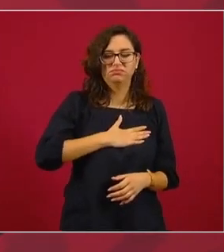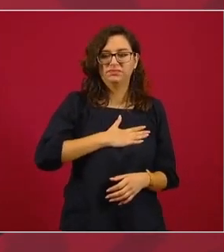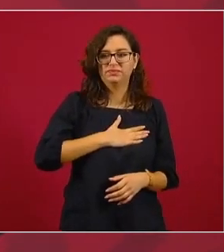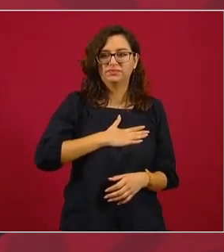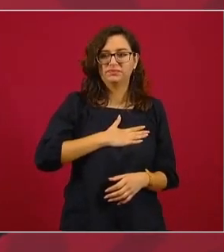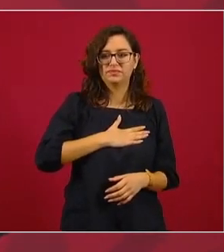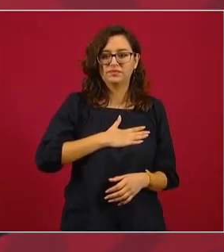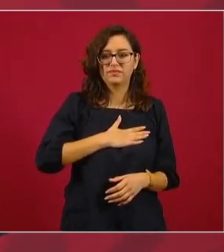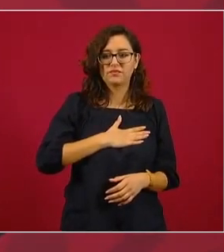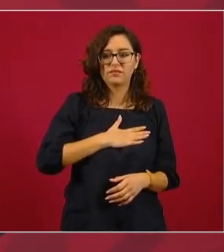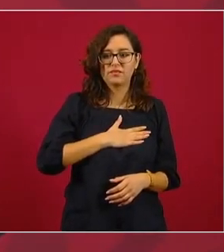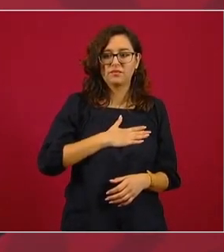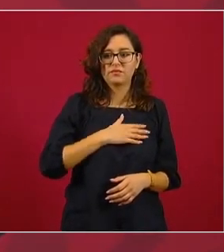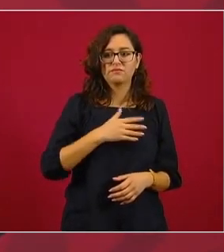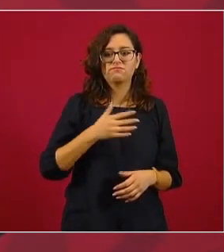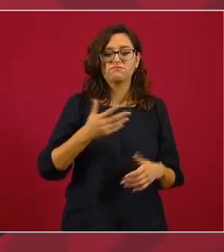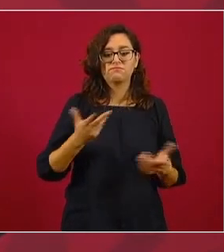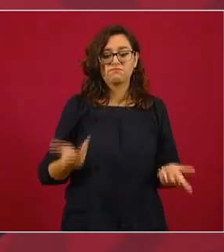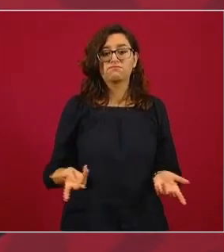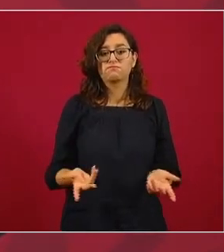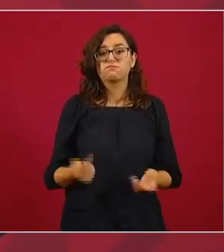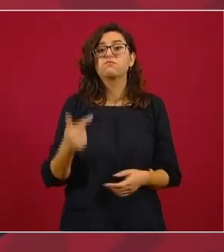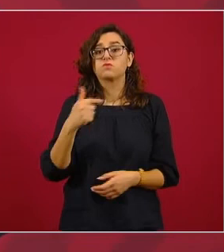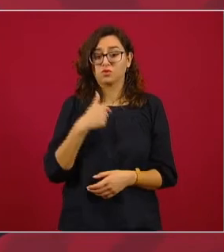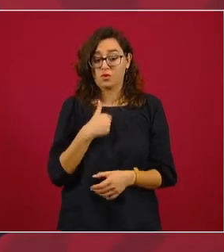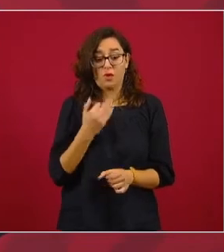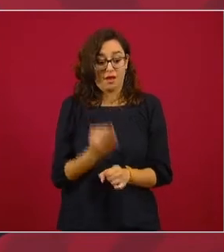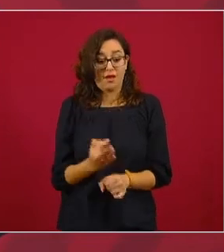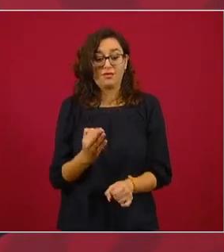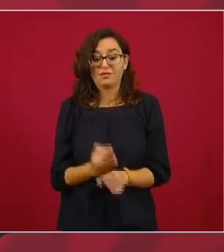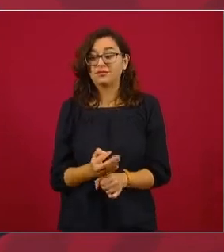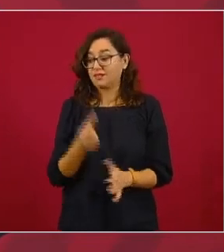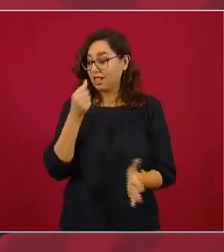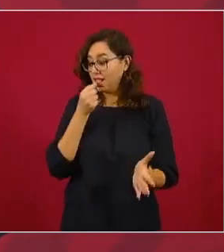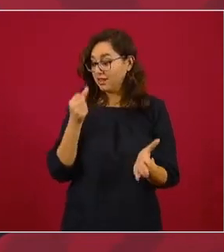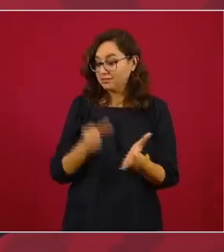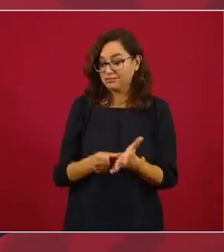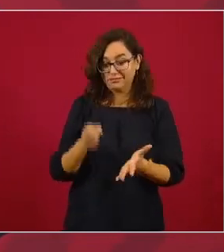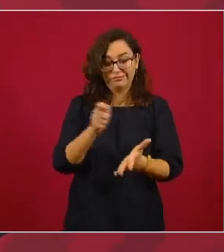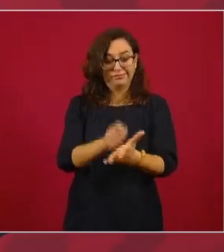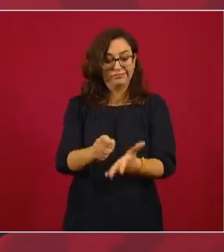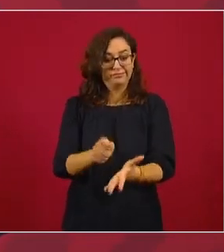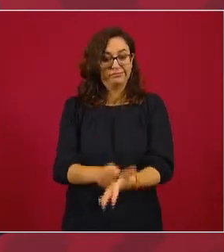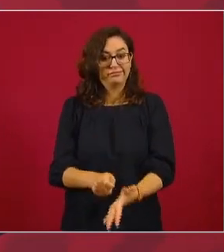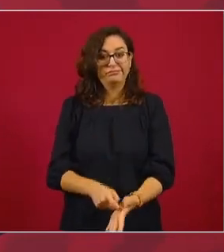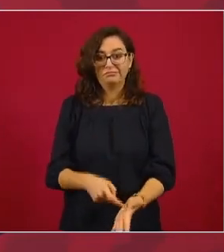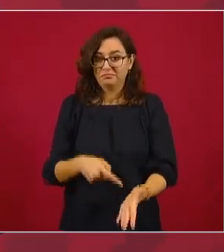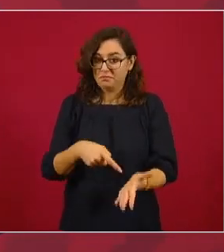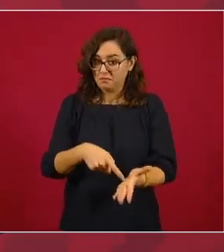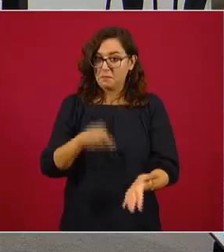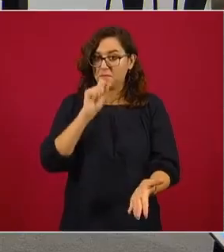Es parte de lo que estoy denunciando el día de hoy.